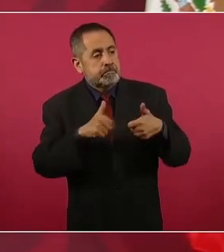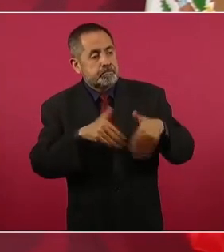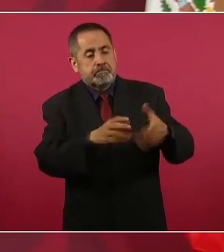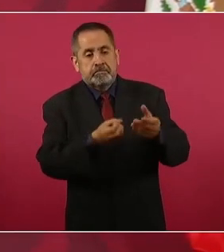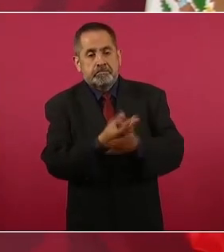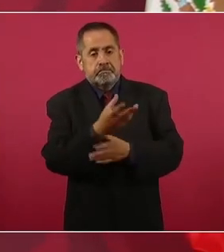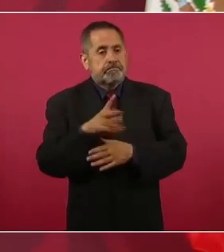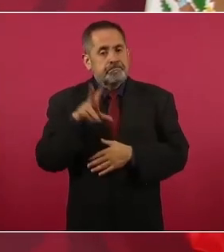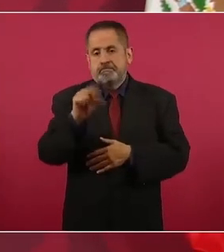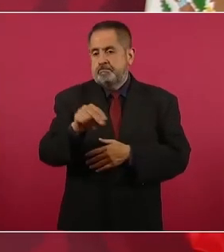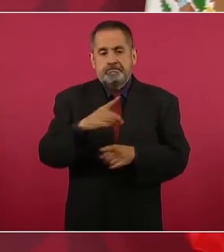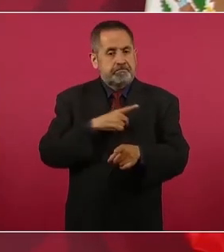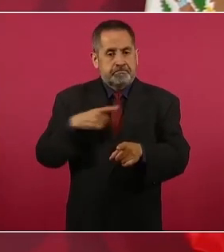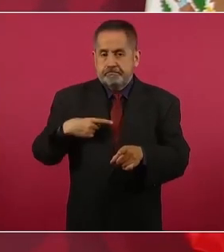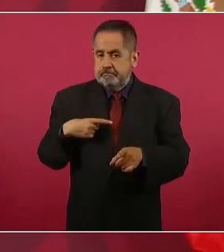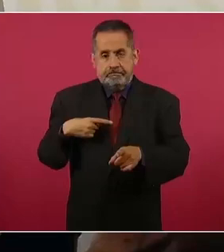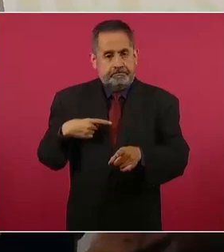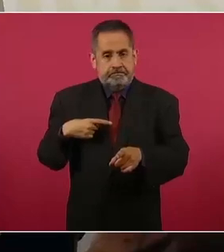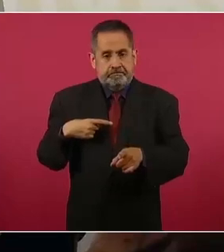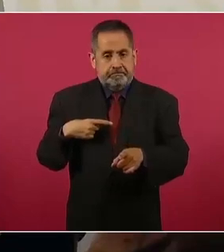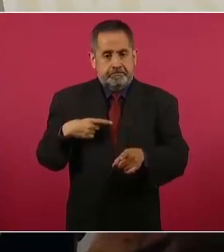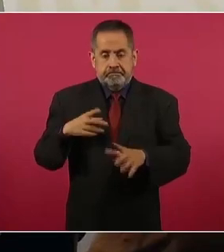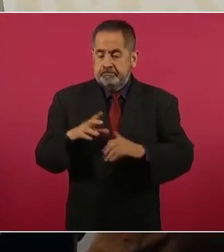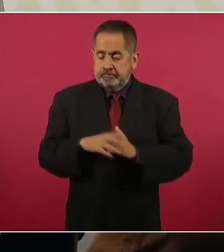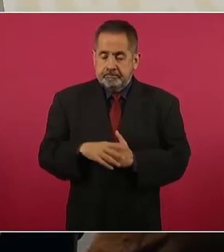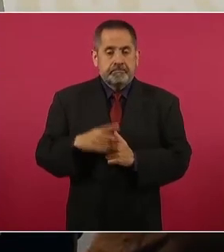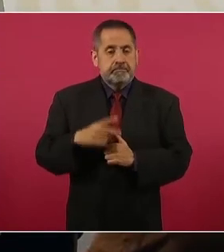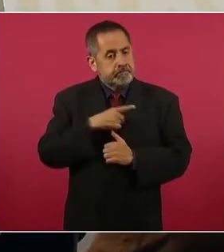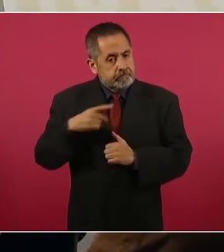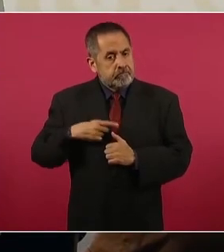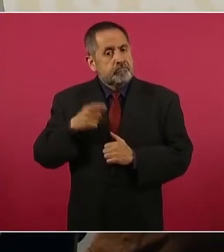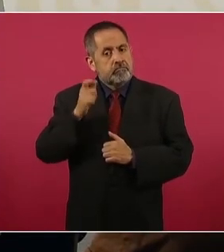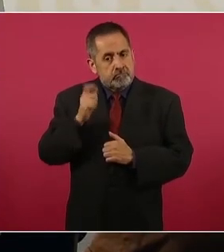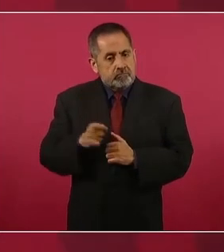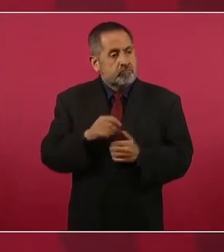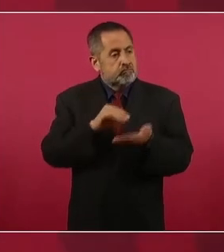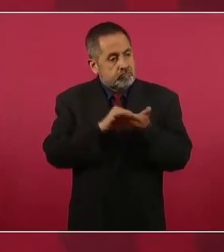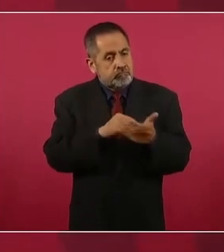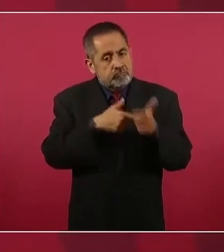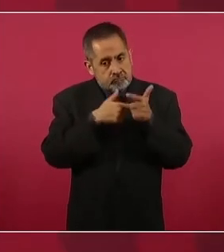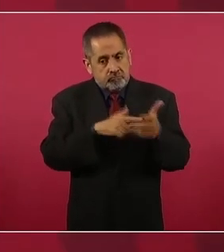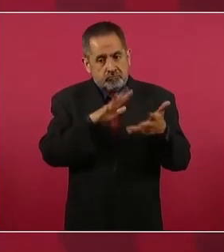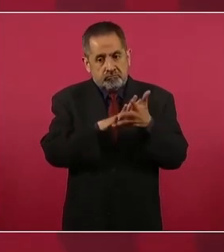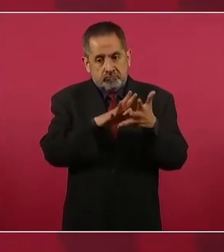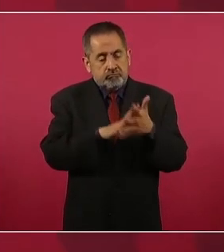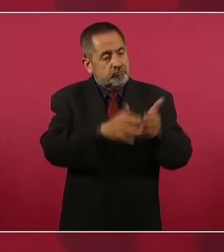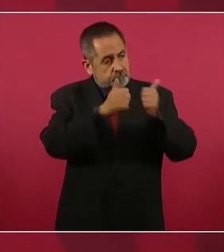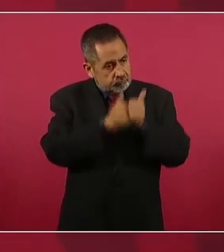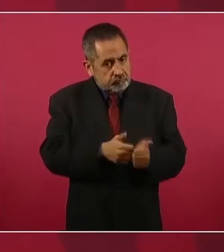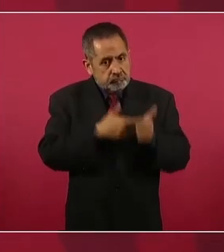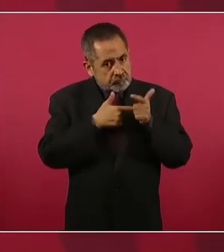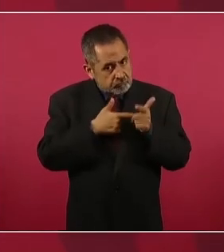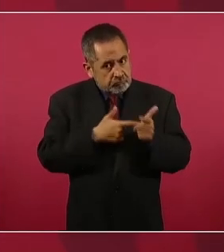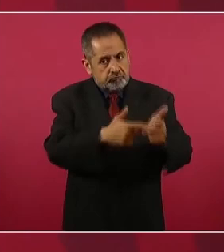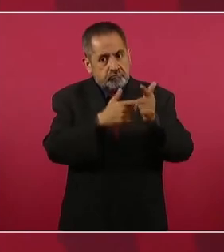la libertad, que tenía que continuar